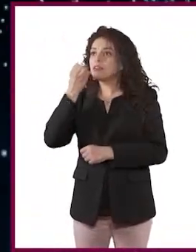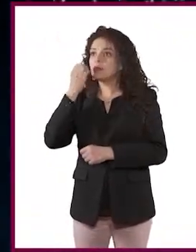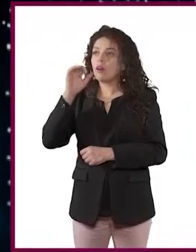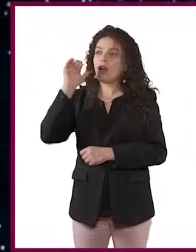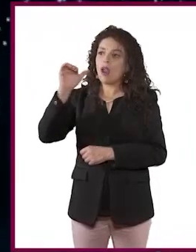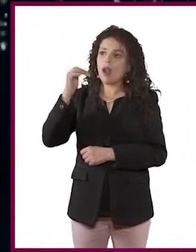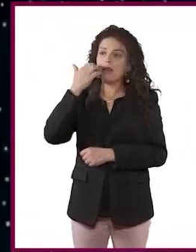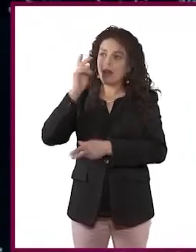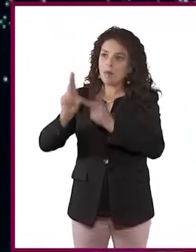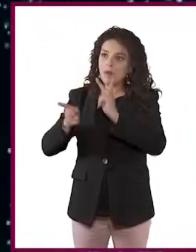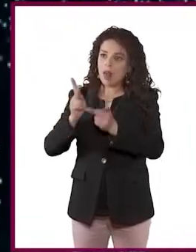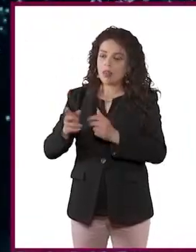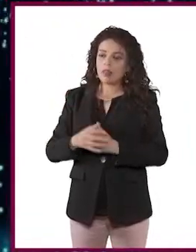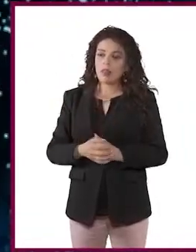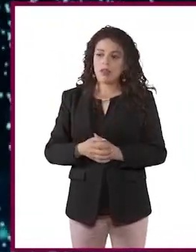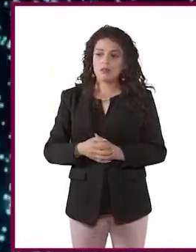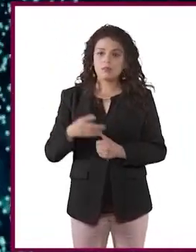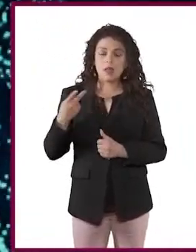escuela, directora, perdón.